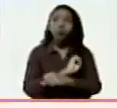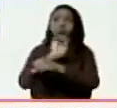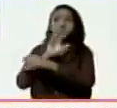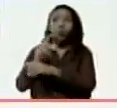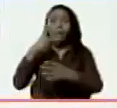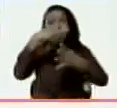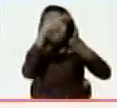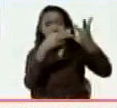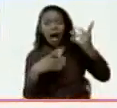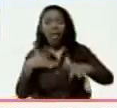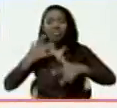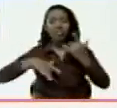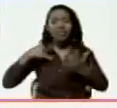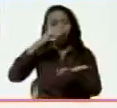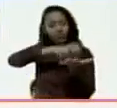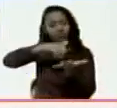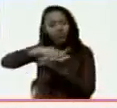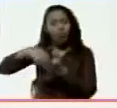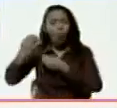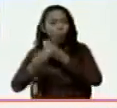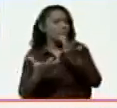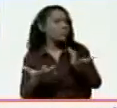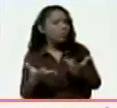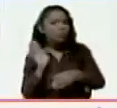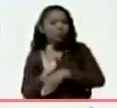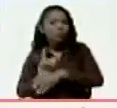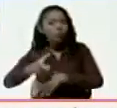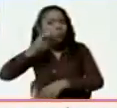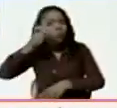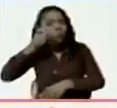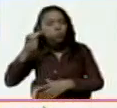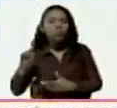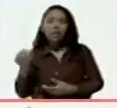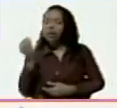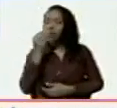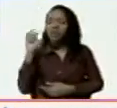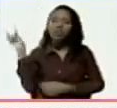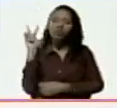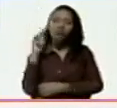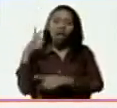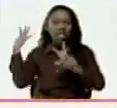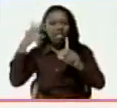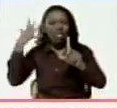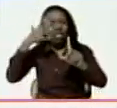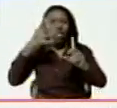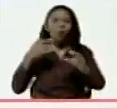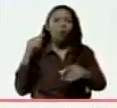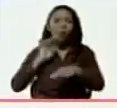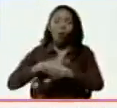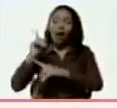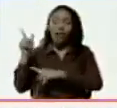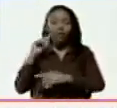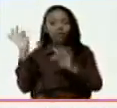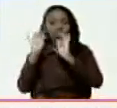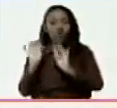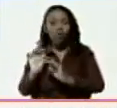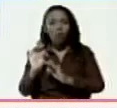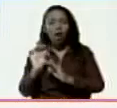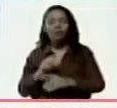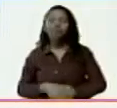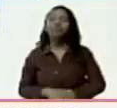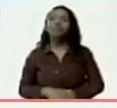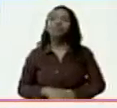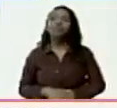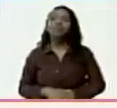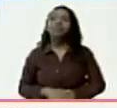para la actividad agrícola y la seguridad alimentaria venezolana amenazada por este tipo de medidas el